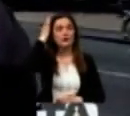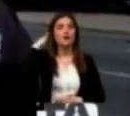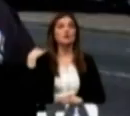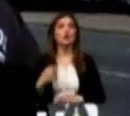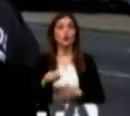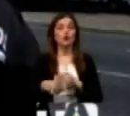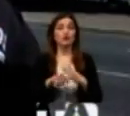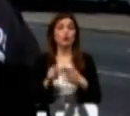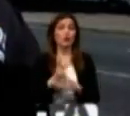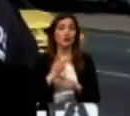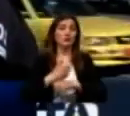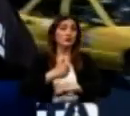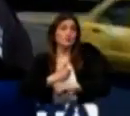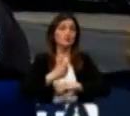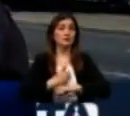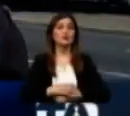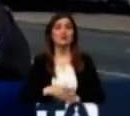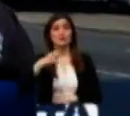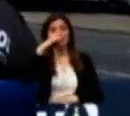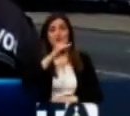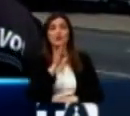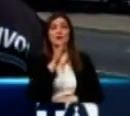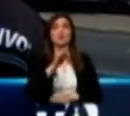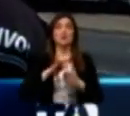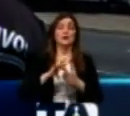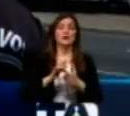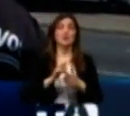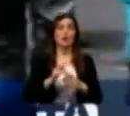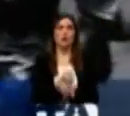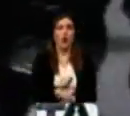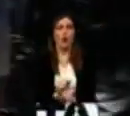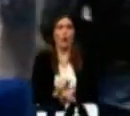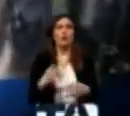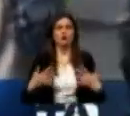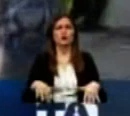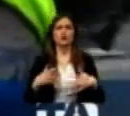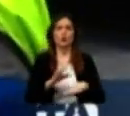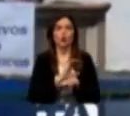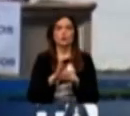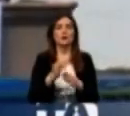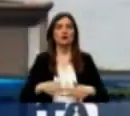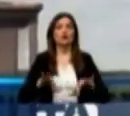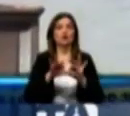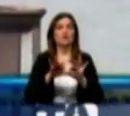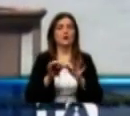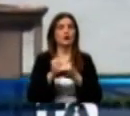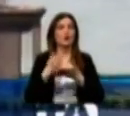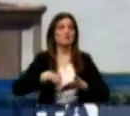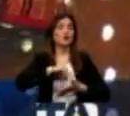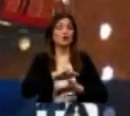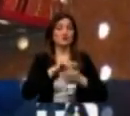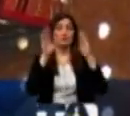productos que tengan la autorización respectiva, los niños siempre corren el riesgo de sufrir algún accidente. Seguir estos consejos nos permitirá